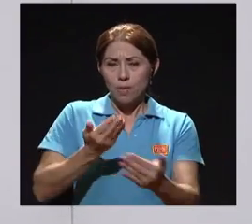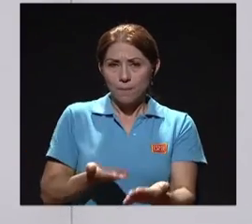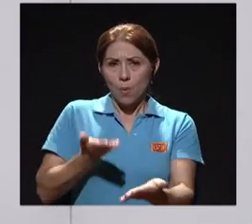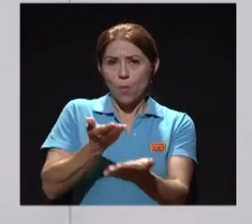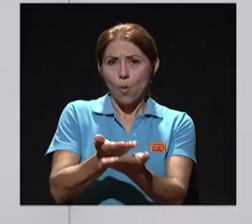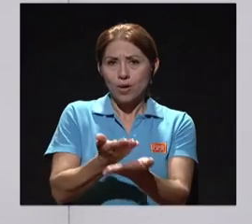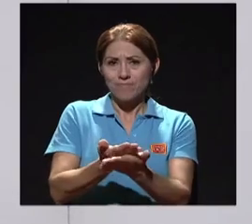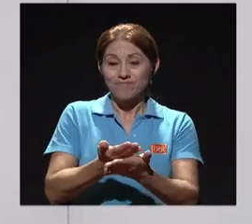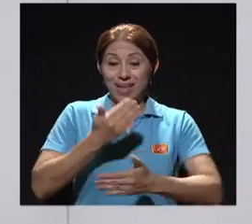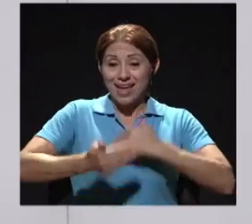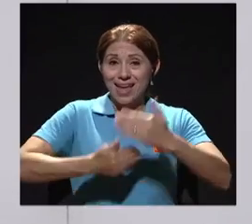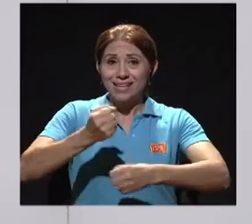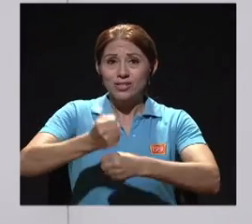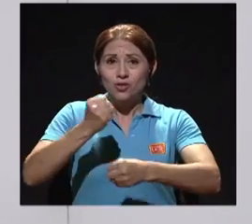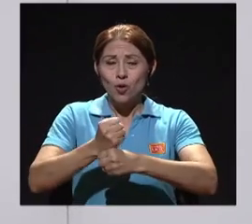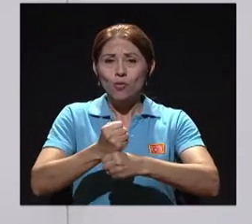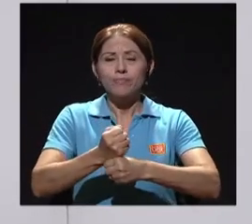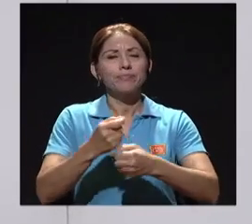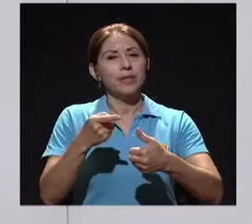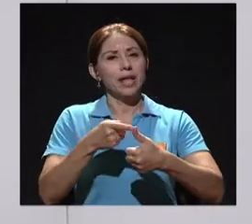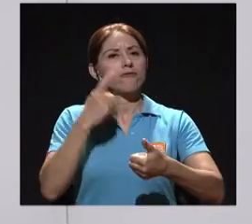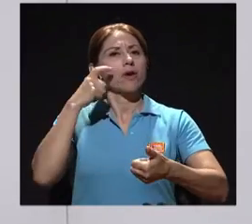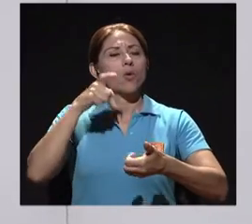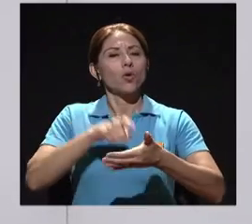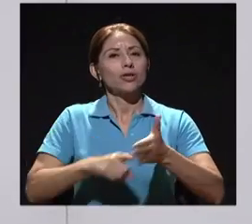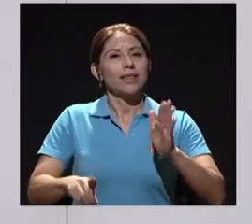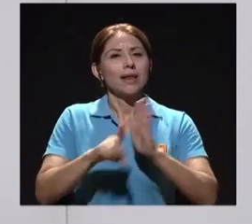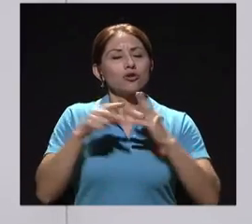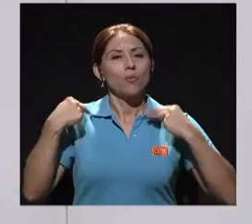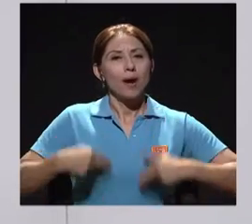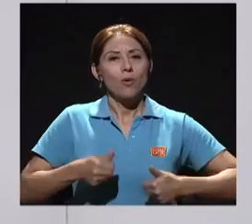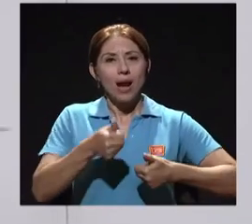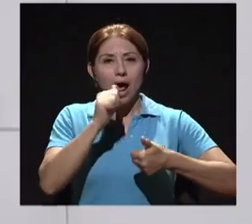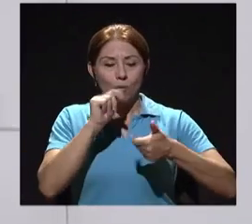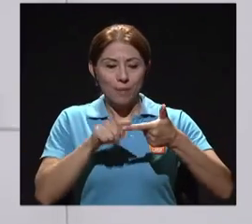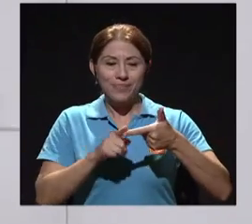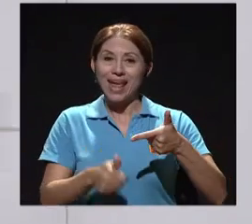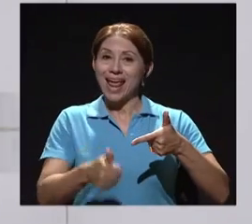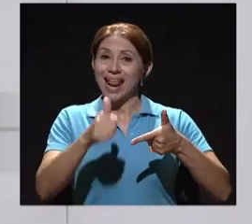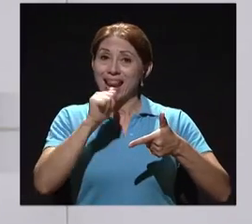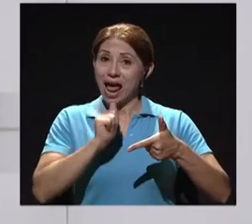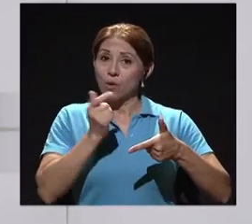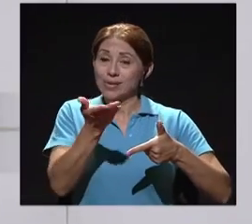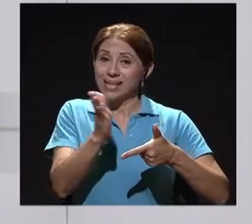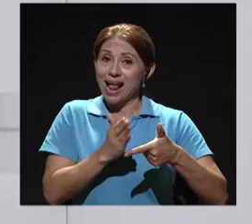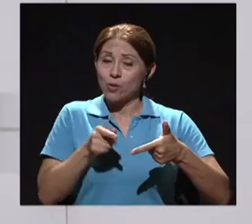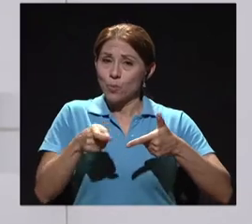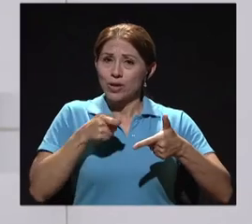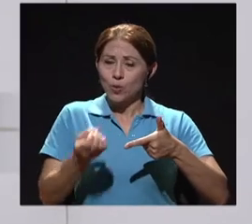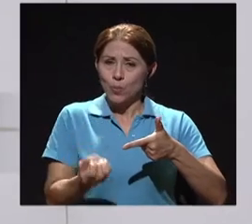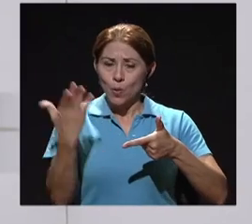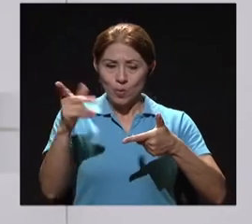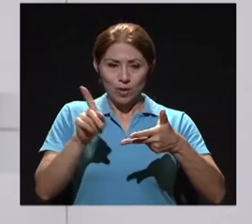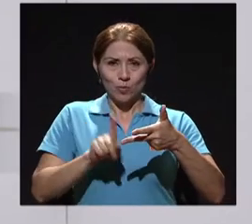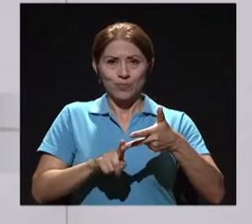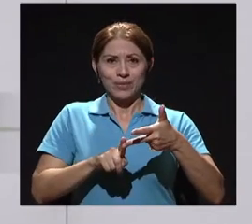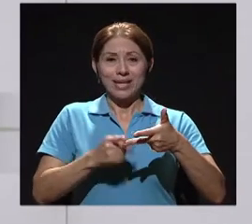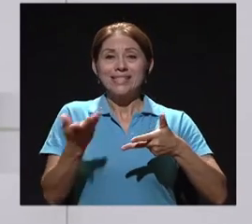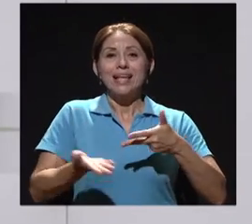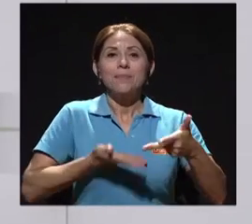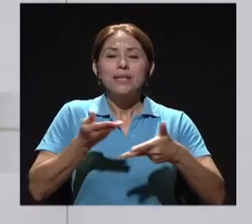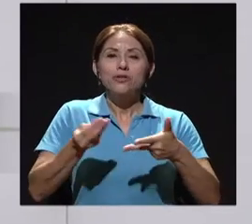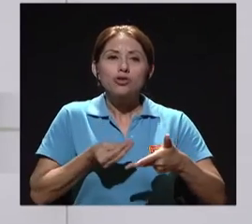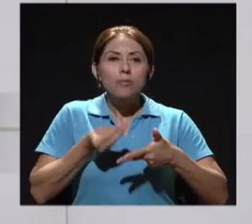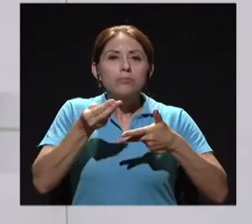reconoce el derecho humano al agua que reconoce que el agua es un bien de dominio público que reconoce que los bienes en los servicios de abastecimiento agua